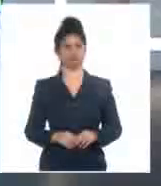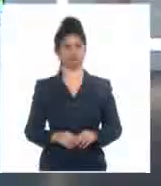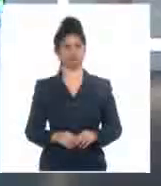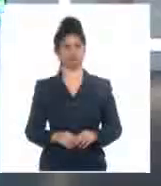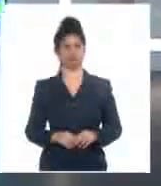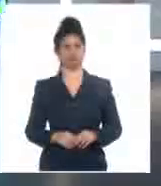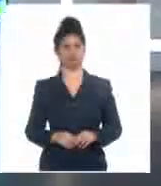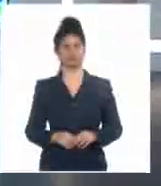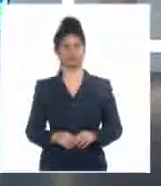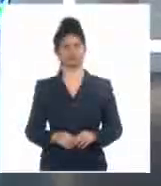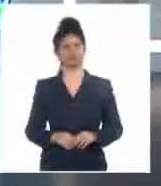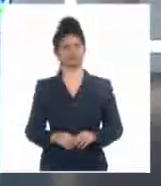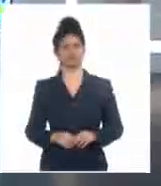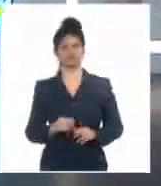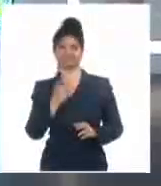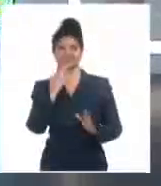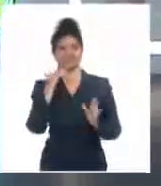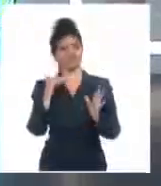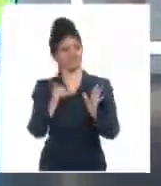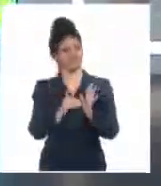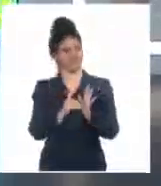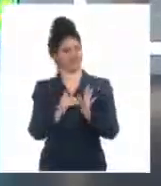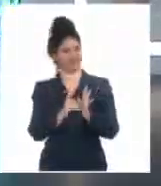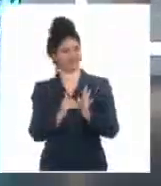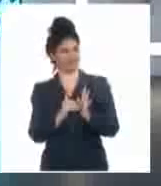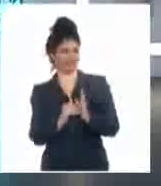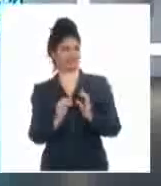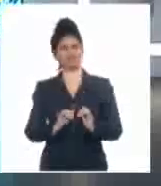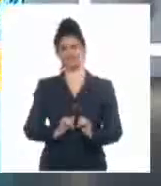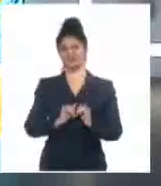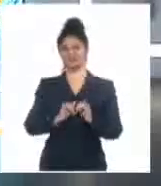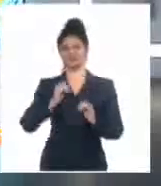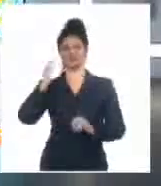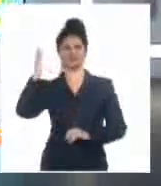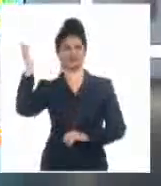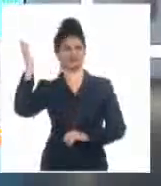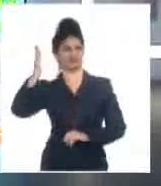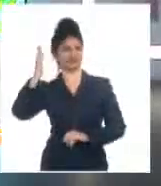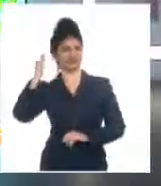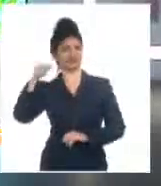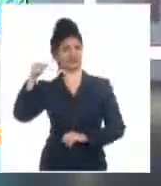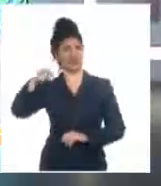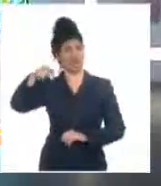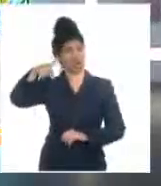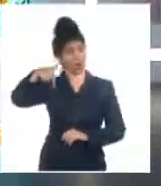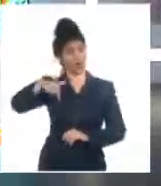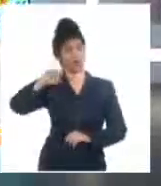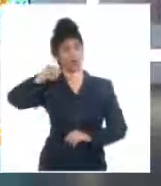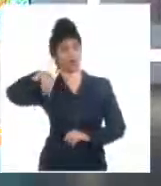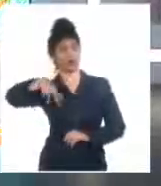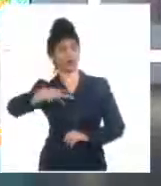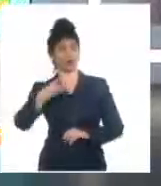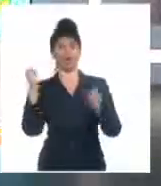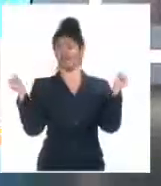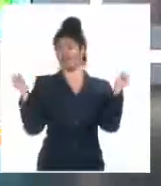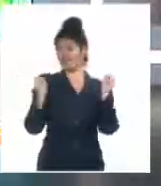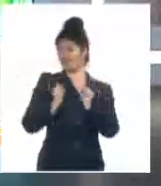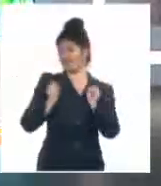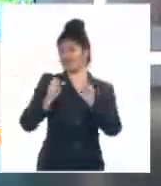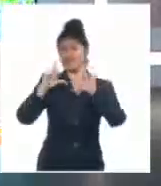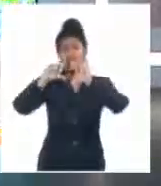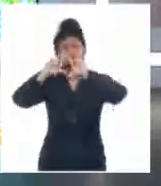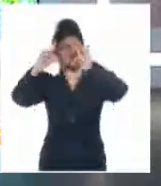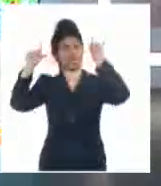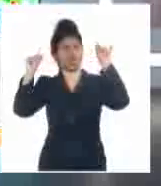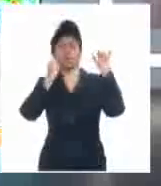Muy buenas tardes, siempre un gusto saludarlos y por supuesto compartir en esta emisión. La madrugada de este jueves resultó fría en varias localidades de la región occidental